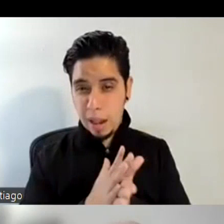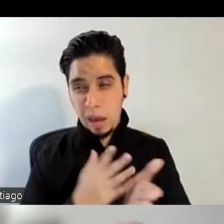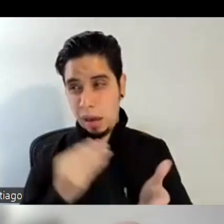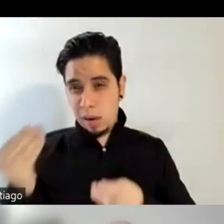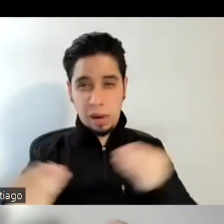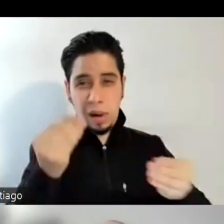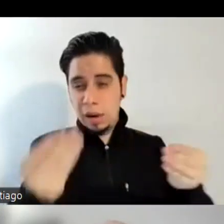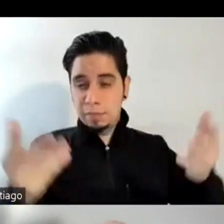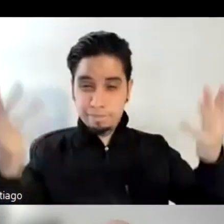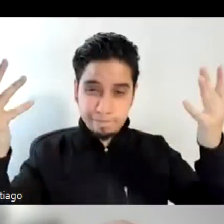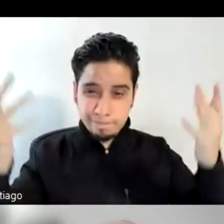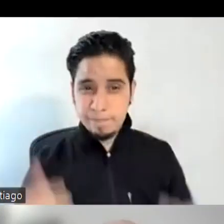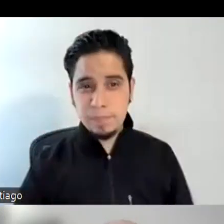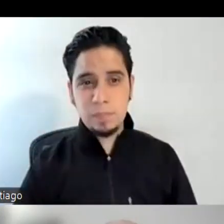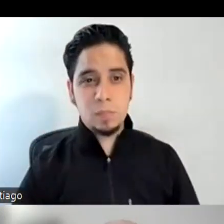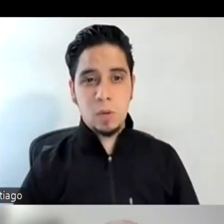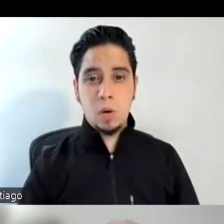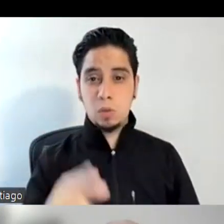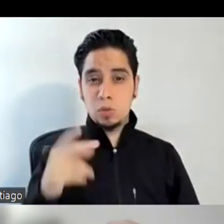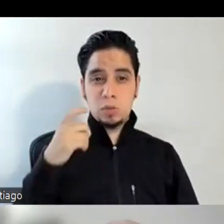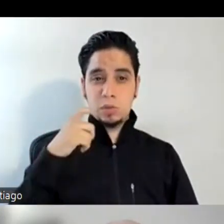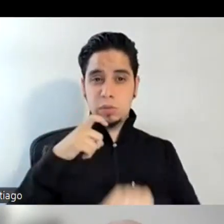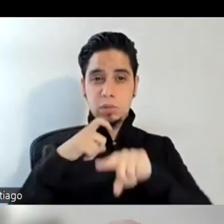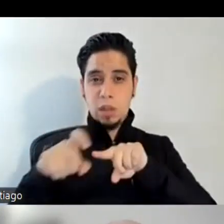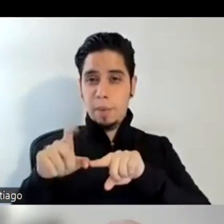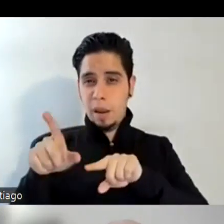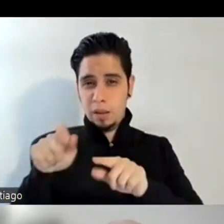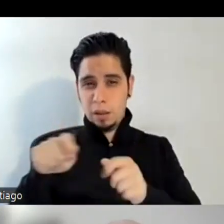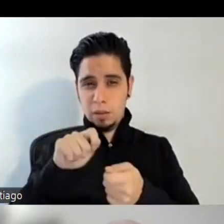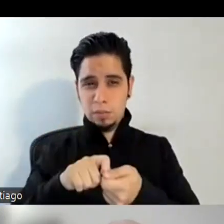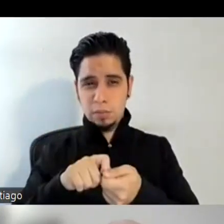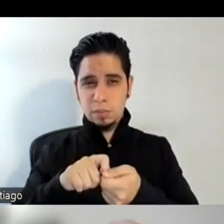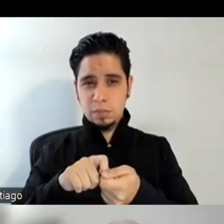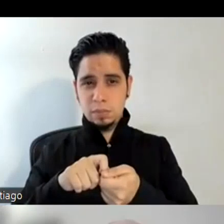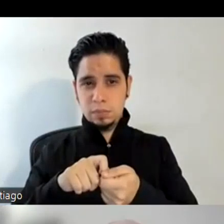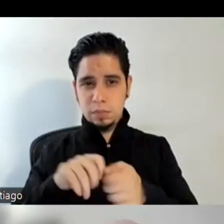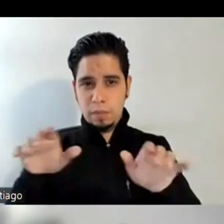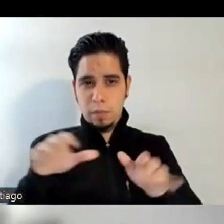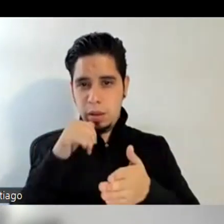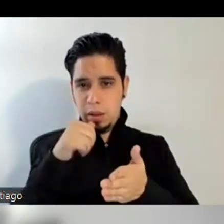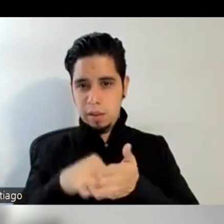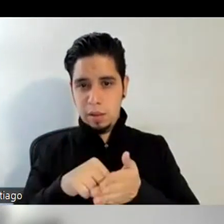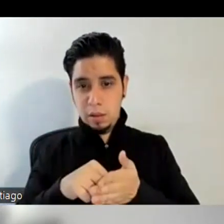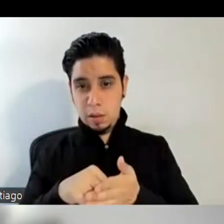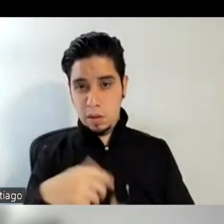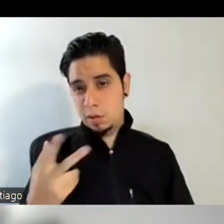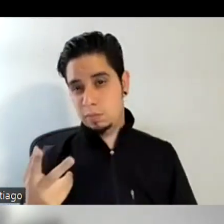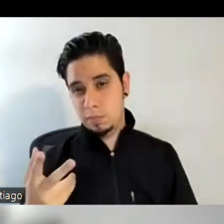El papel. No, tú llamas y le dices, mira, es este detallito. Pues dame una carta.